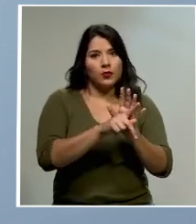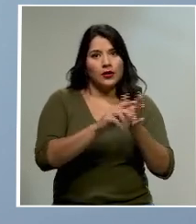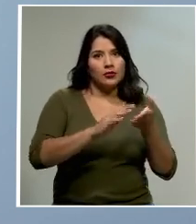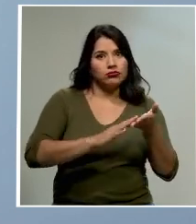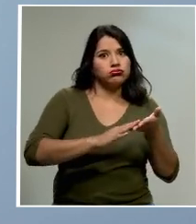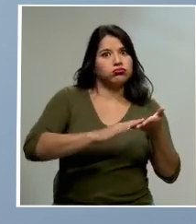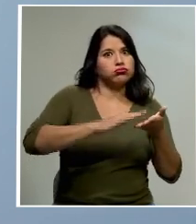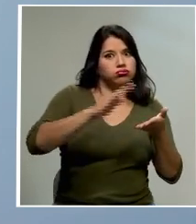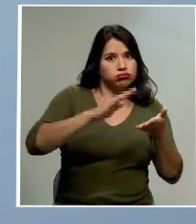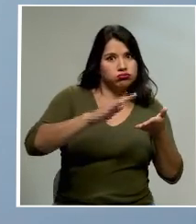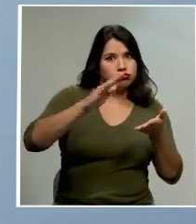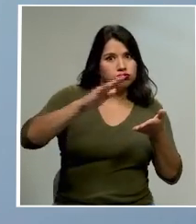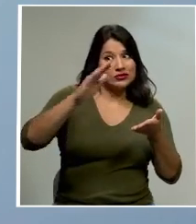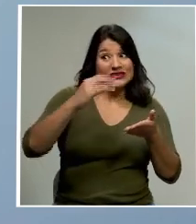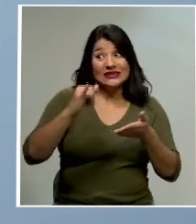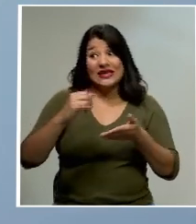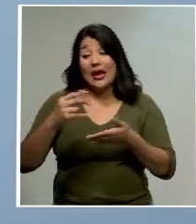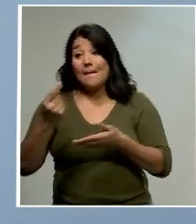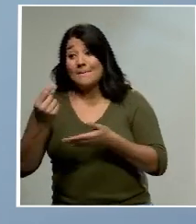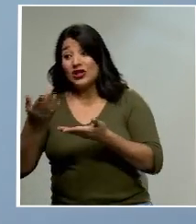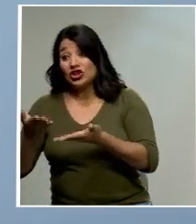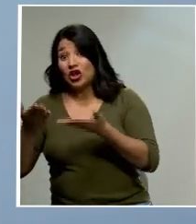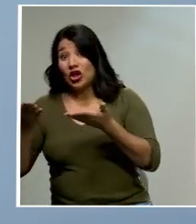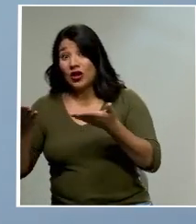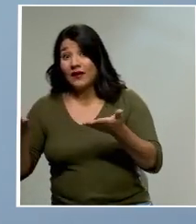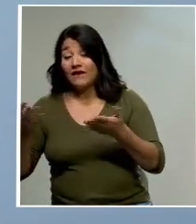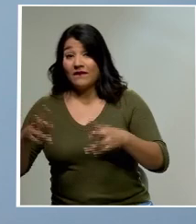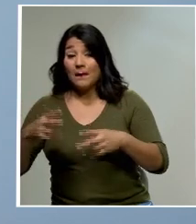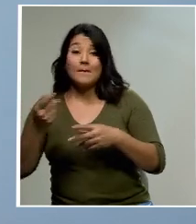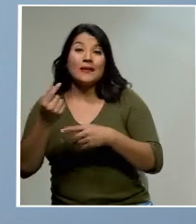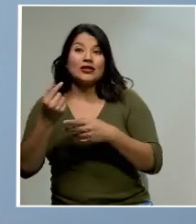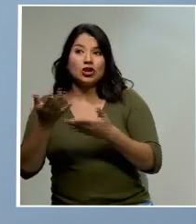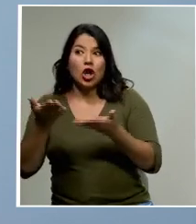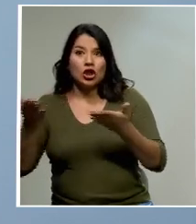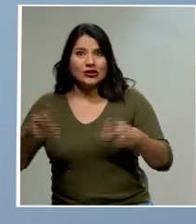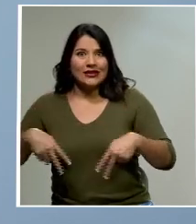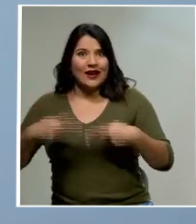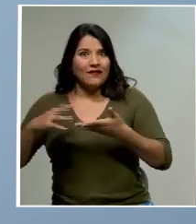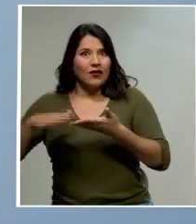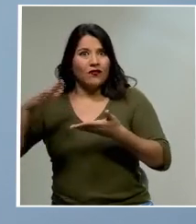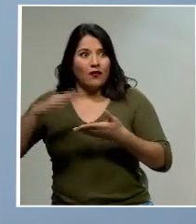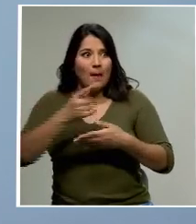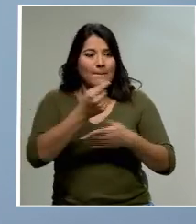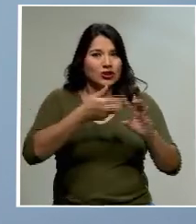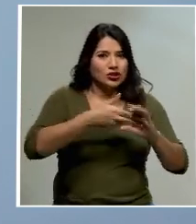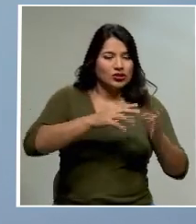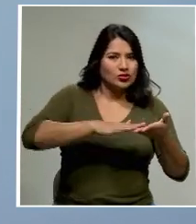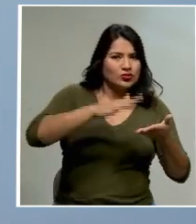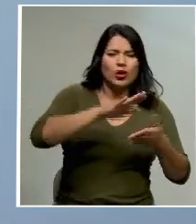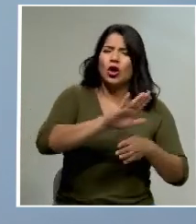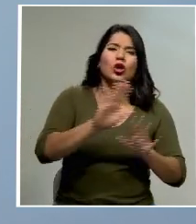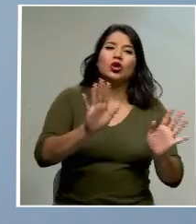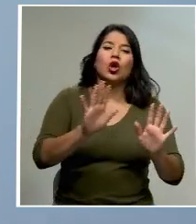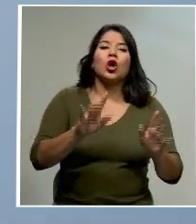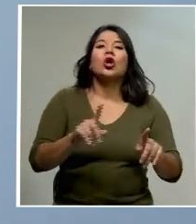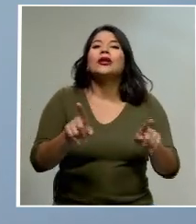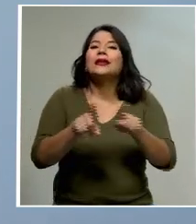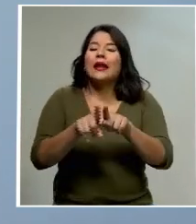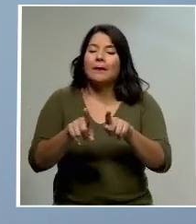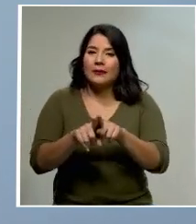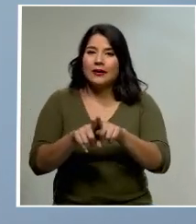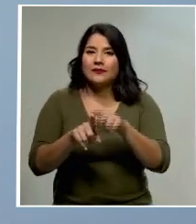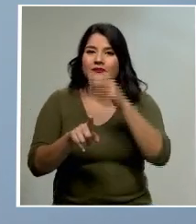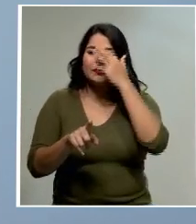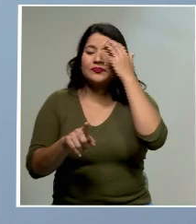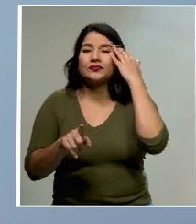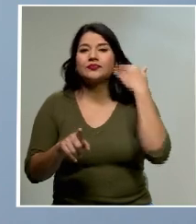inflación, consideramos que es necesaria una disminución directa del porcentaje del impuesto respecto del total